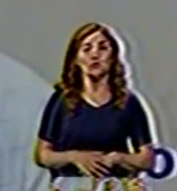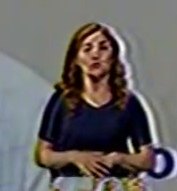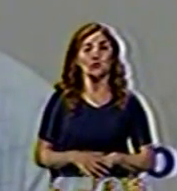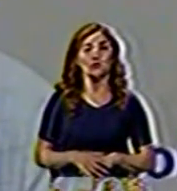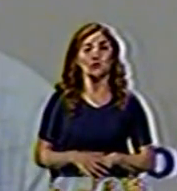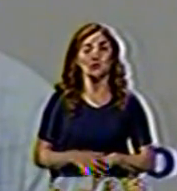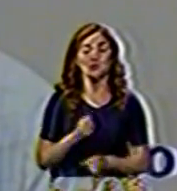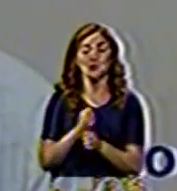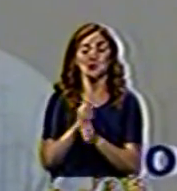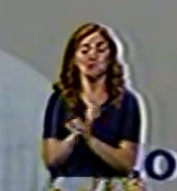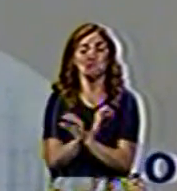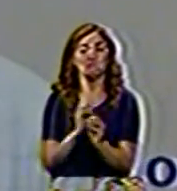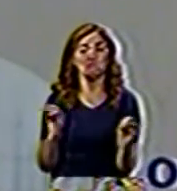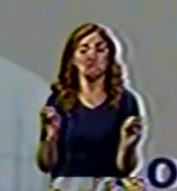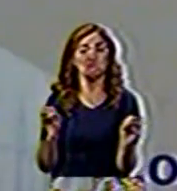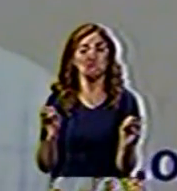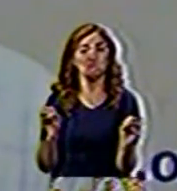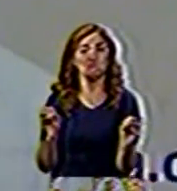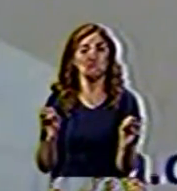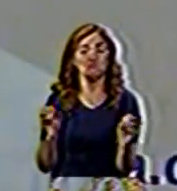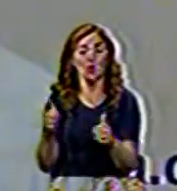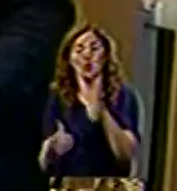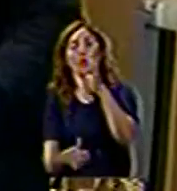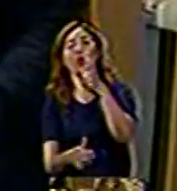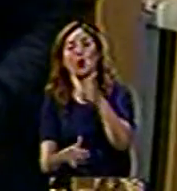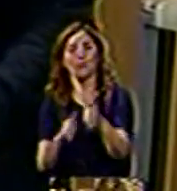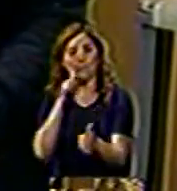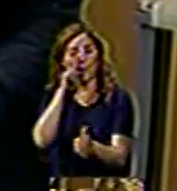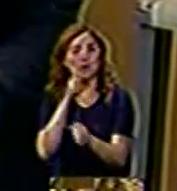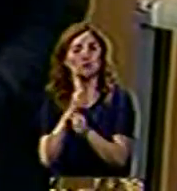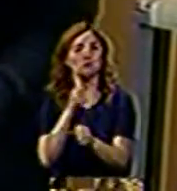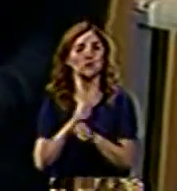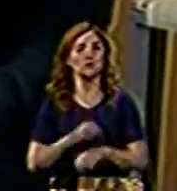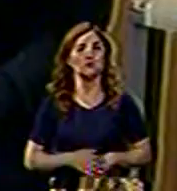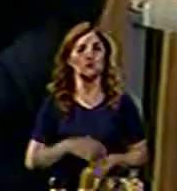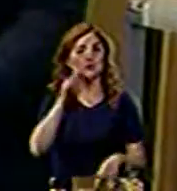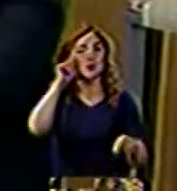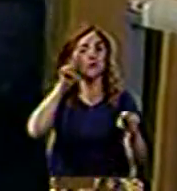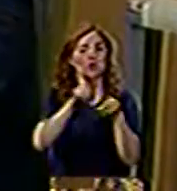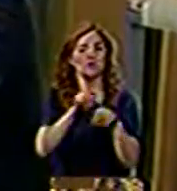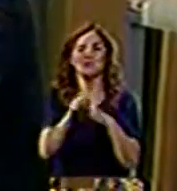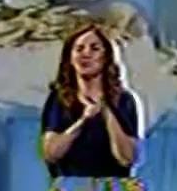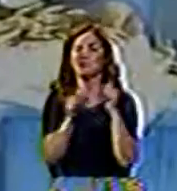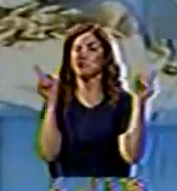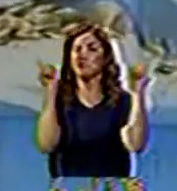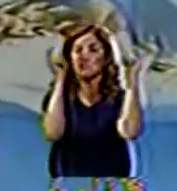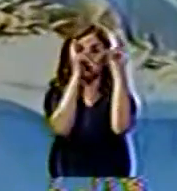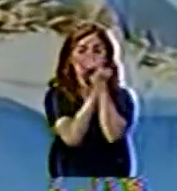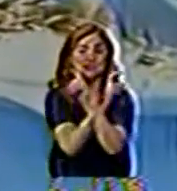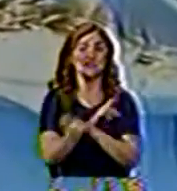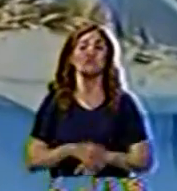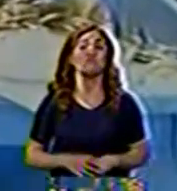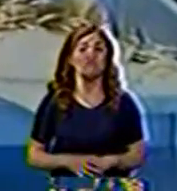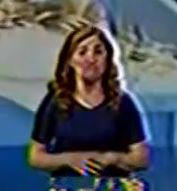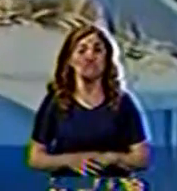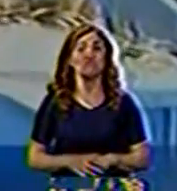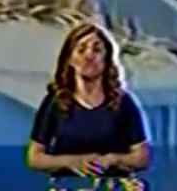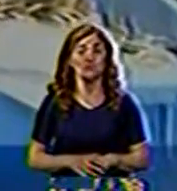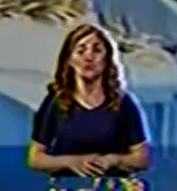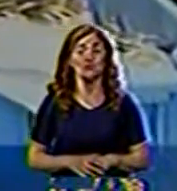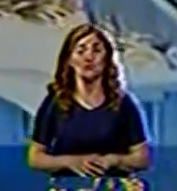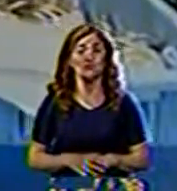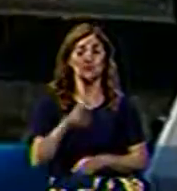el desempleo o en el subempleo. Ponerse de acuerdo este año será más difícil que nunca, porque a diferencia de otros,